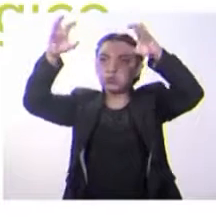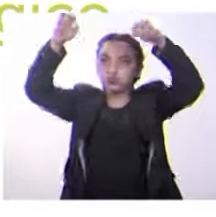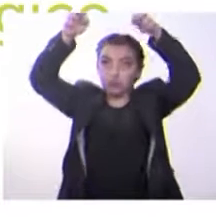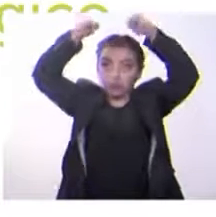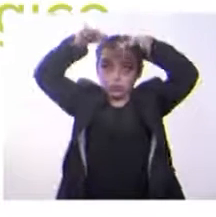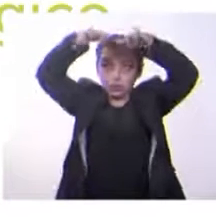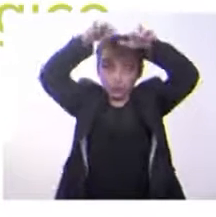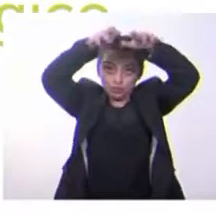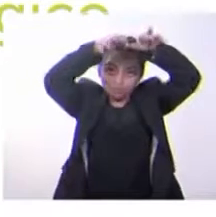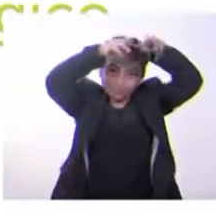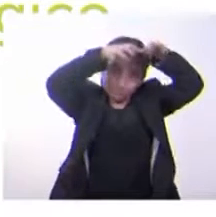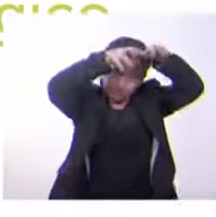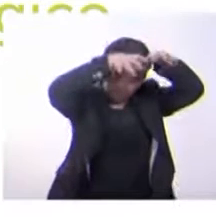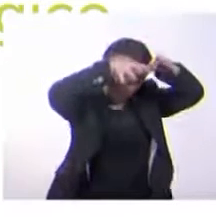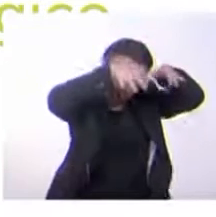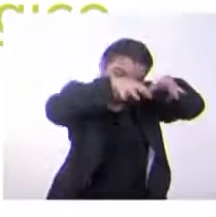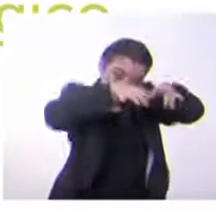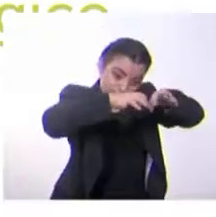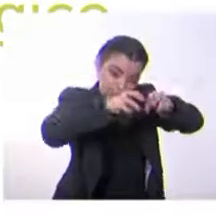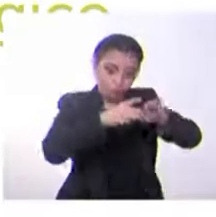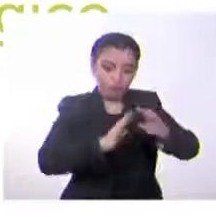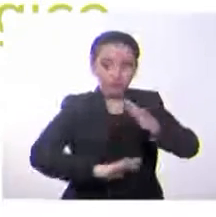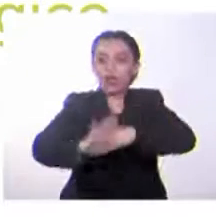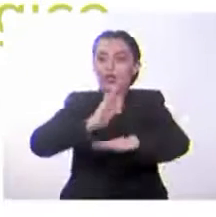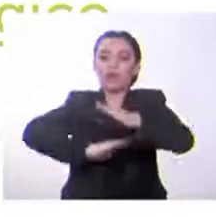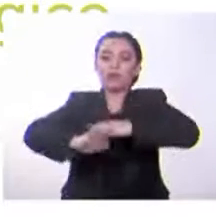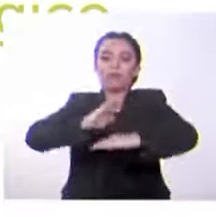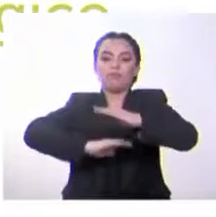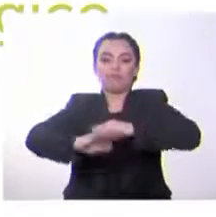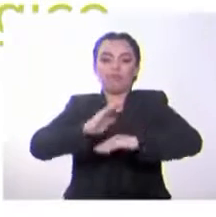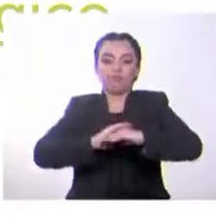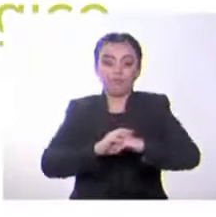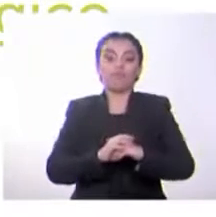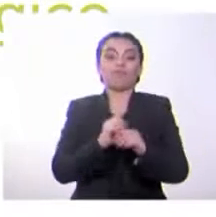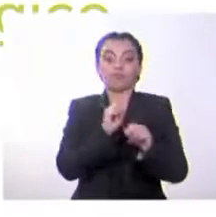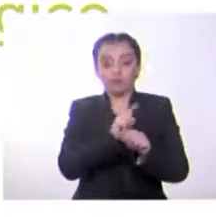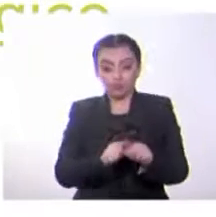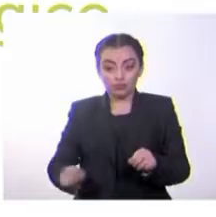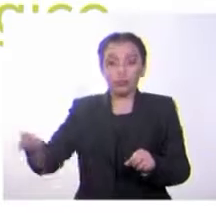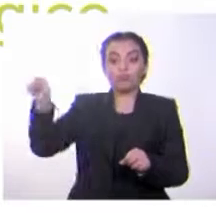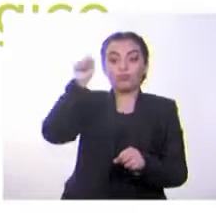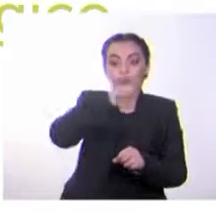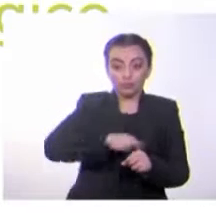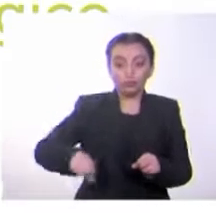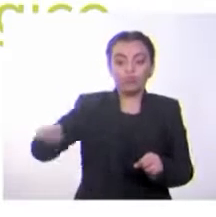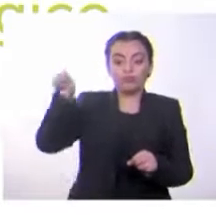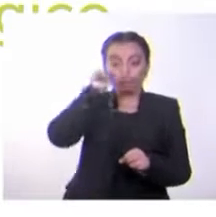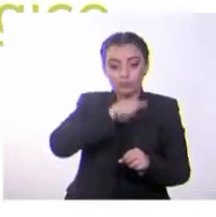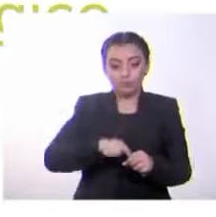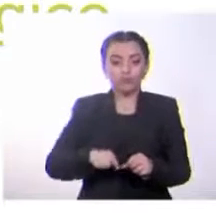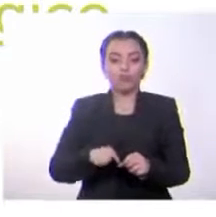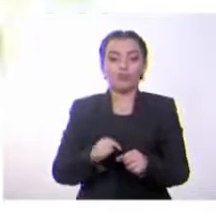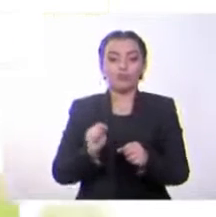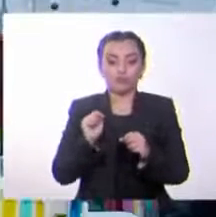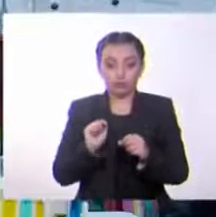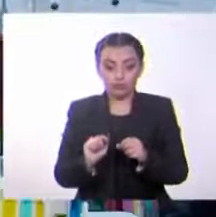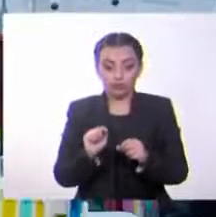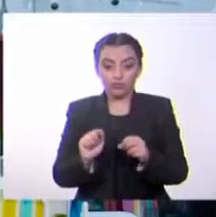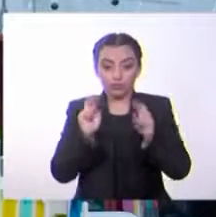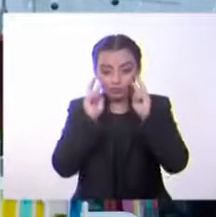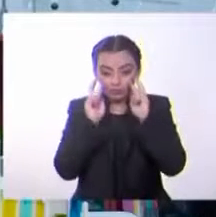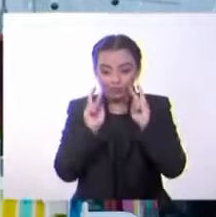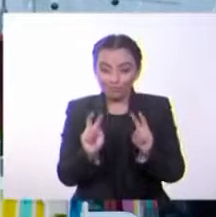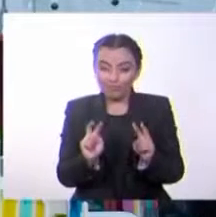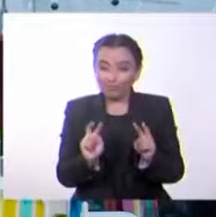agua empieza a realizar alrededor del planeta. Si lo quieres ver como un aspecto un tanto